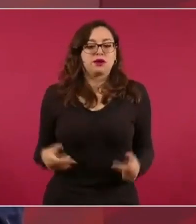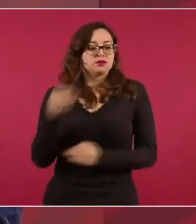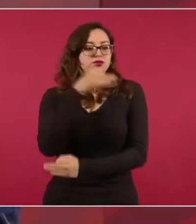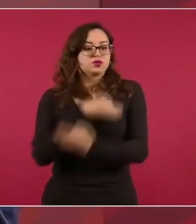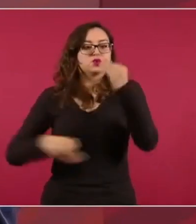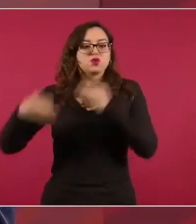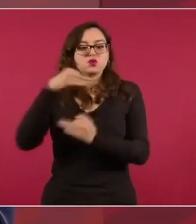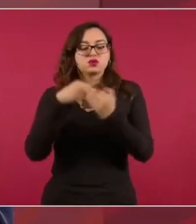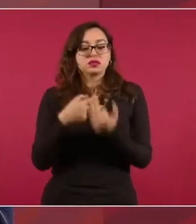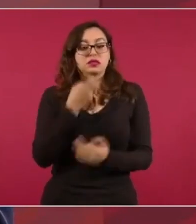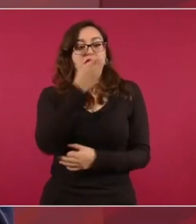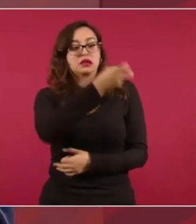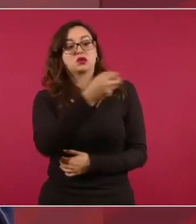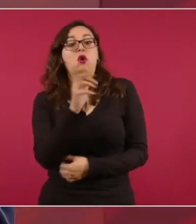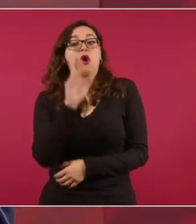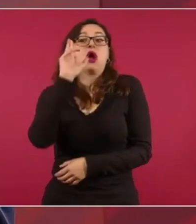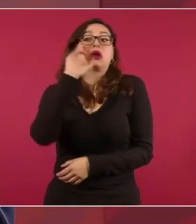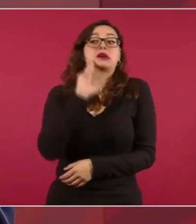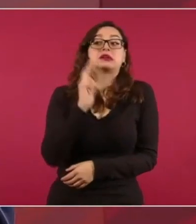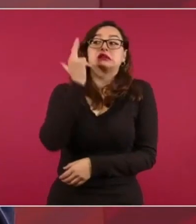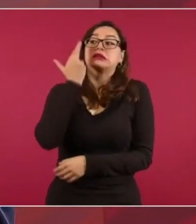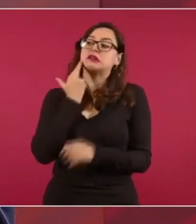oprimir.